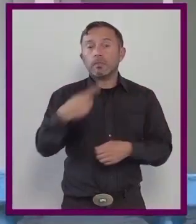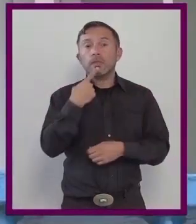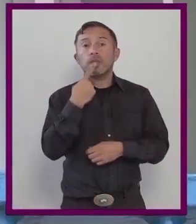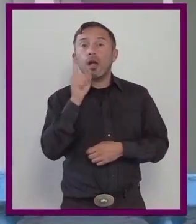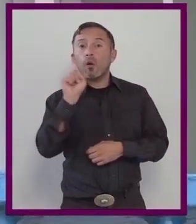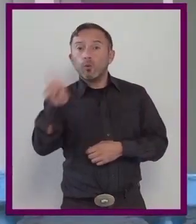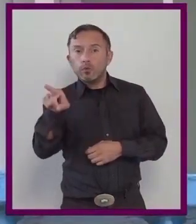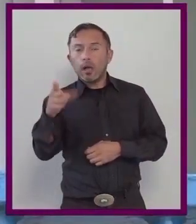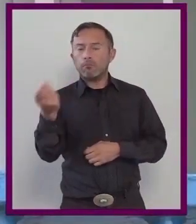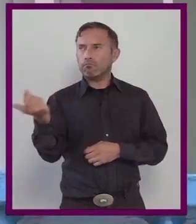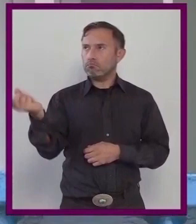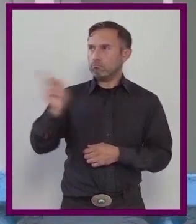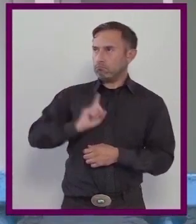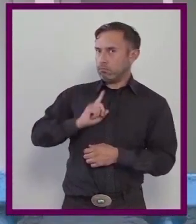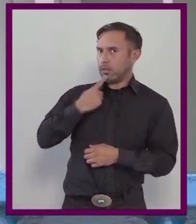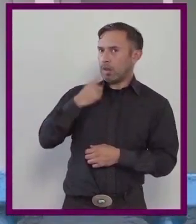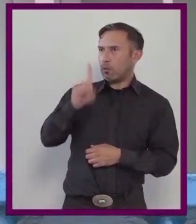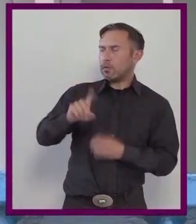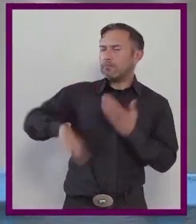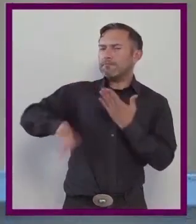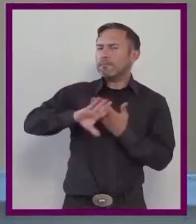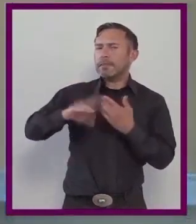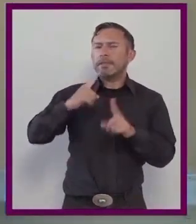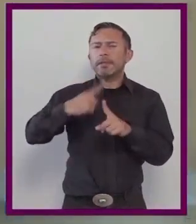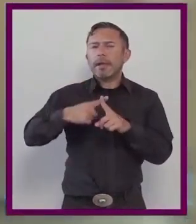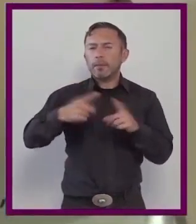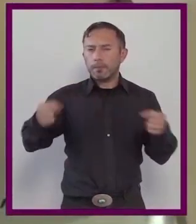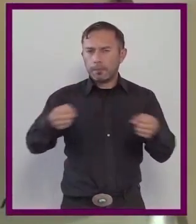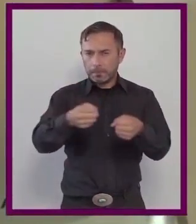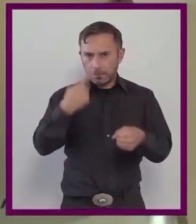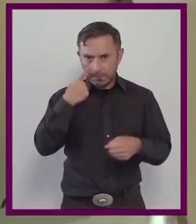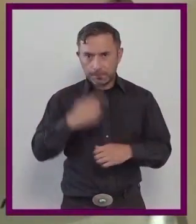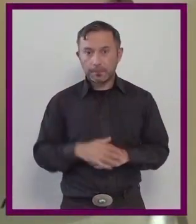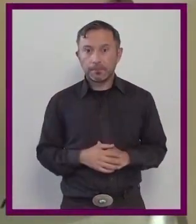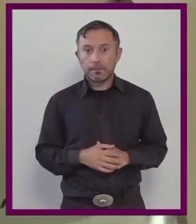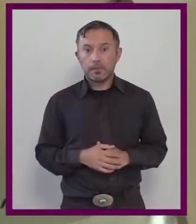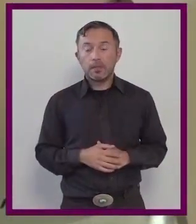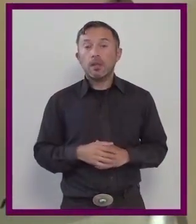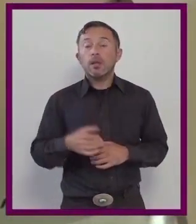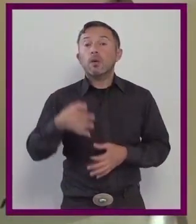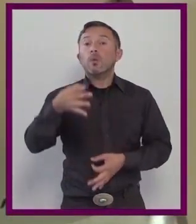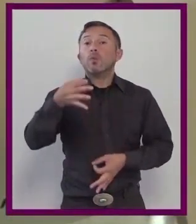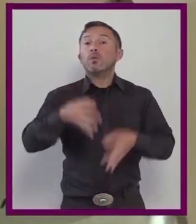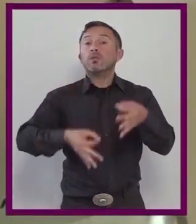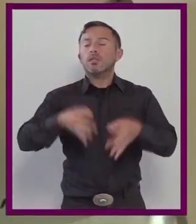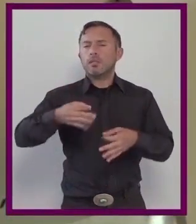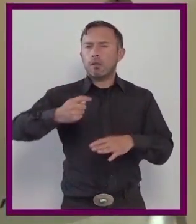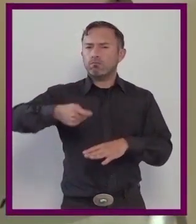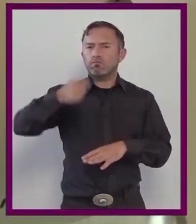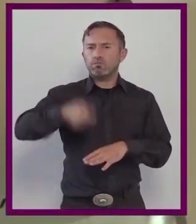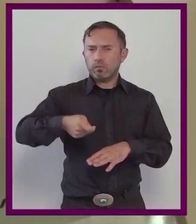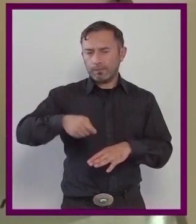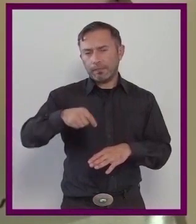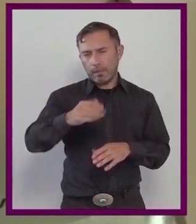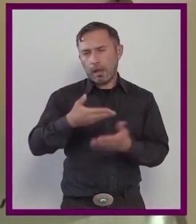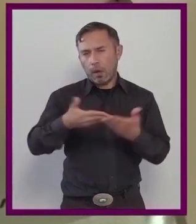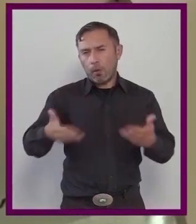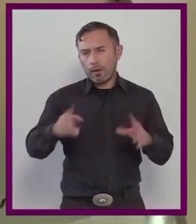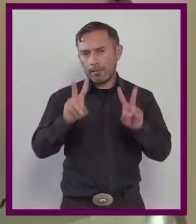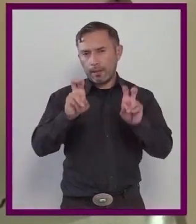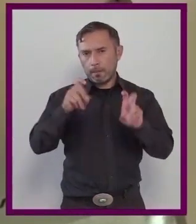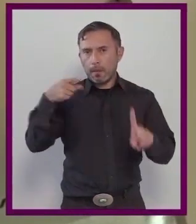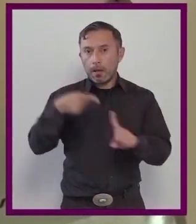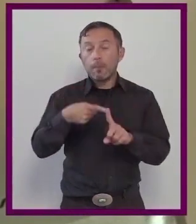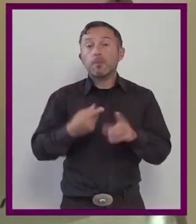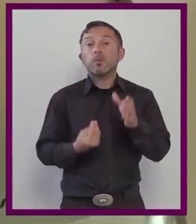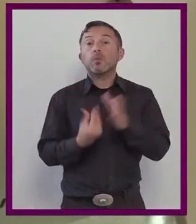quién es acusado. Vamos a ver de qué se trata. La procuración e impartición de justicia es parte de